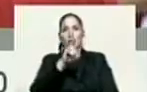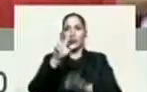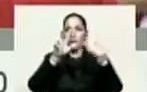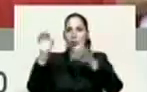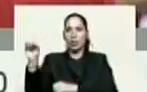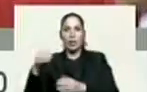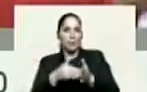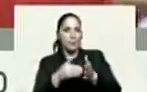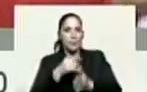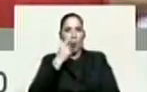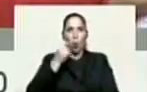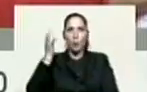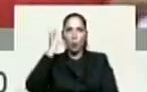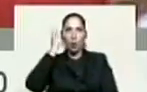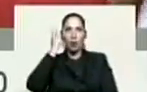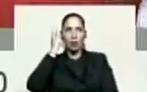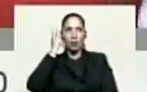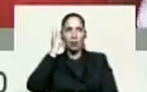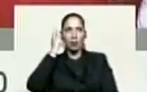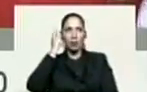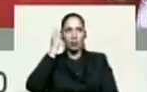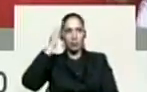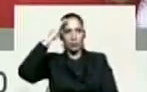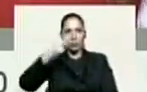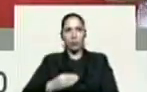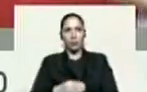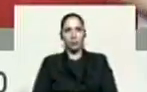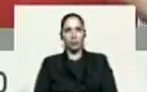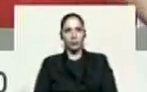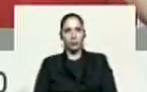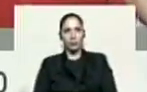mujeres. Se llevaron 12. Van bien.